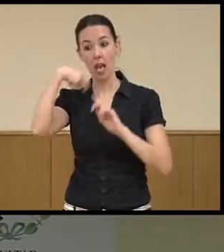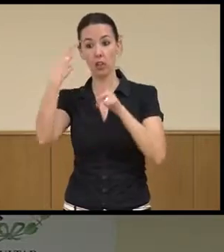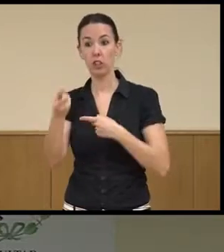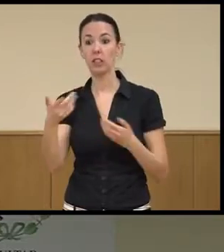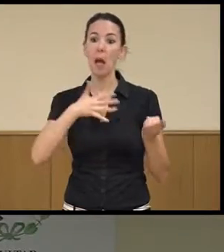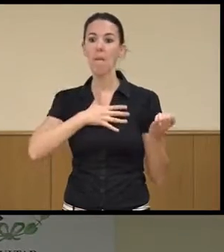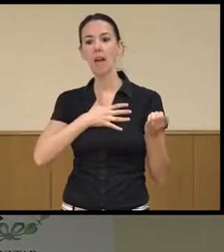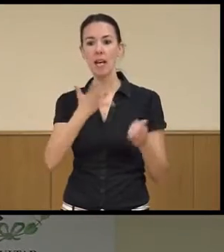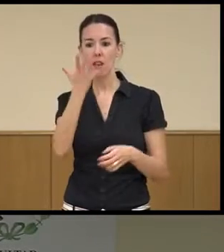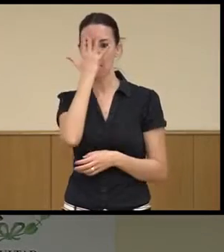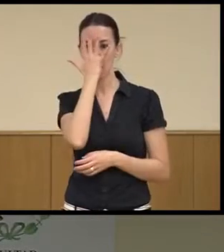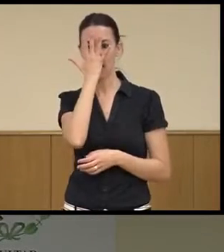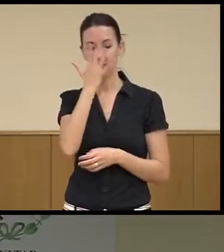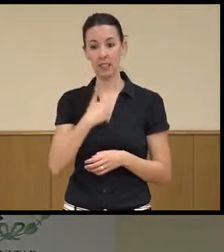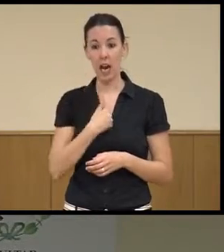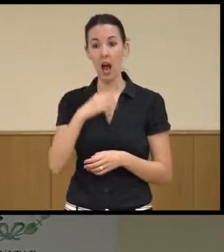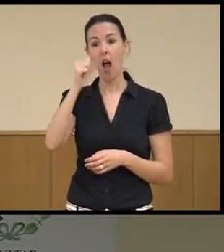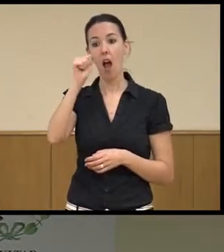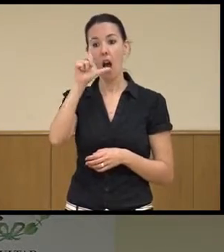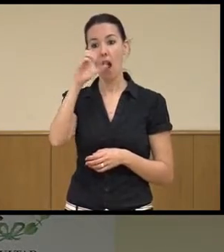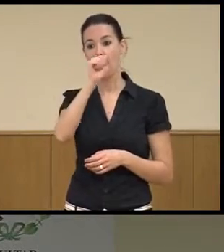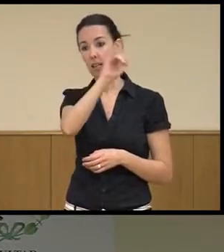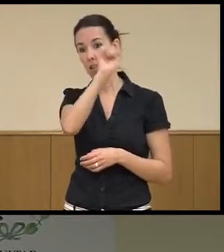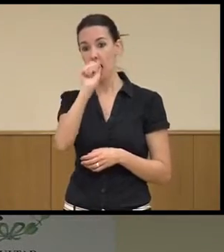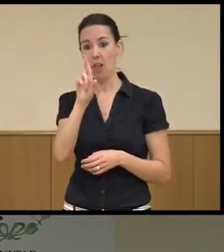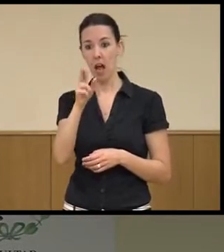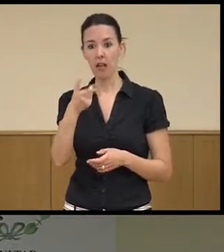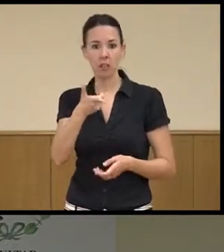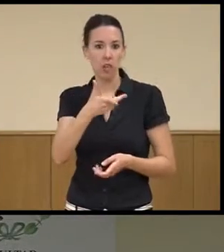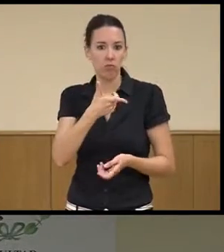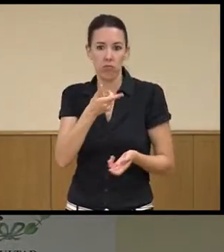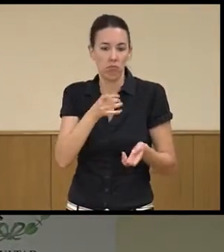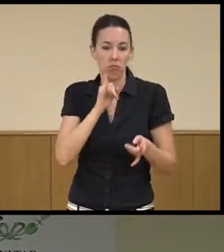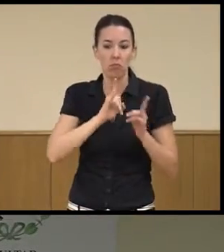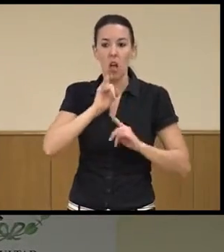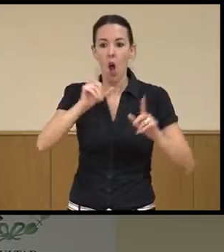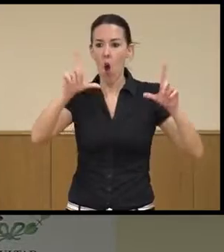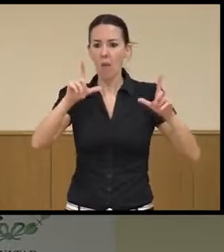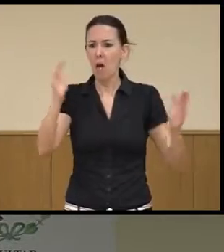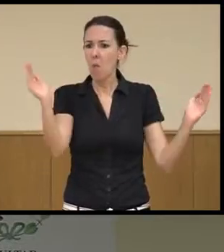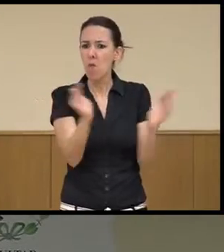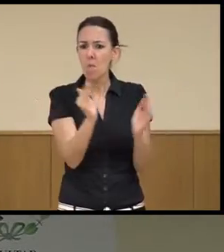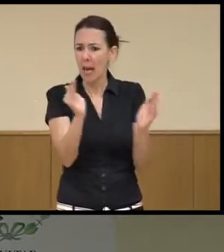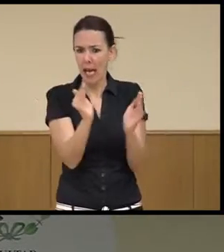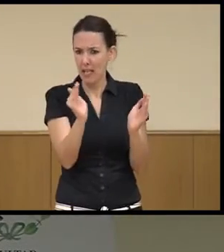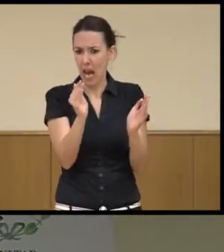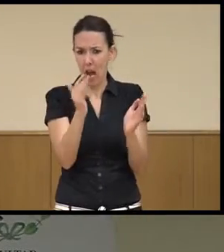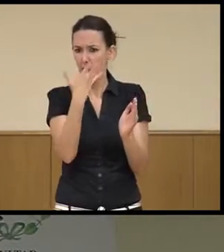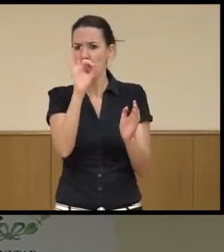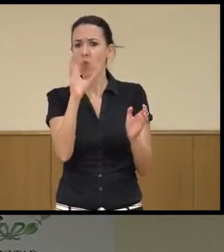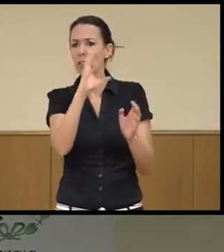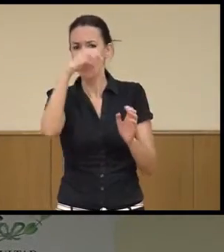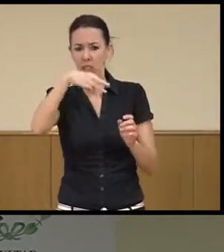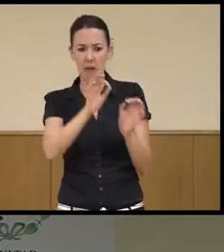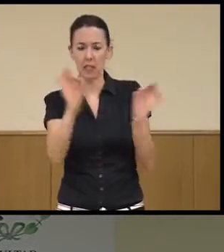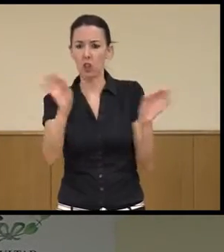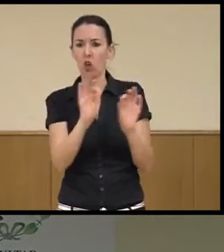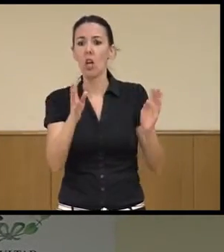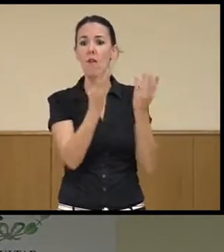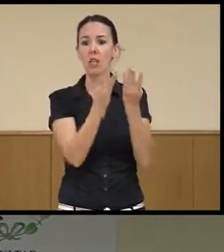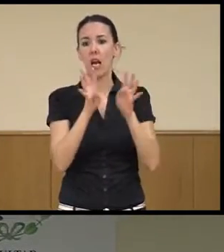de máscaras que pintó Luis Pared y Alcázar en esa deliciosa obrita, no tiene más de medio metro de ancho, con la orquesta en lugar